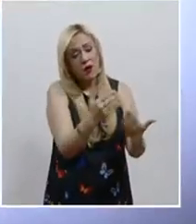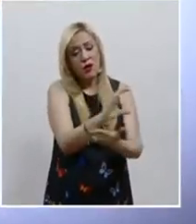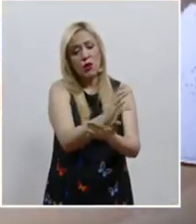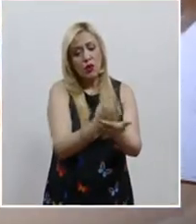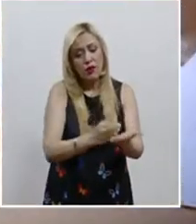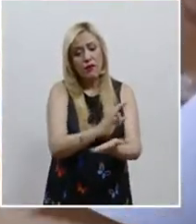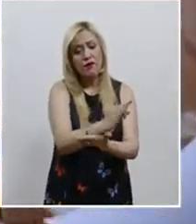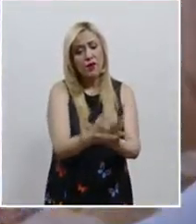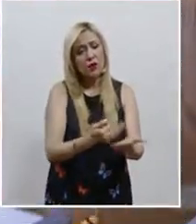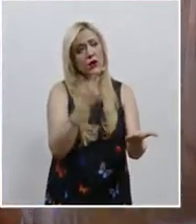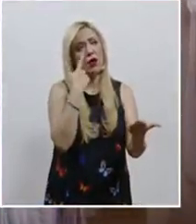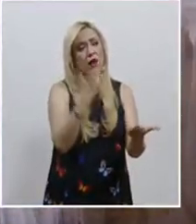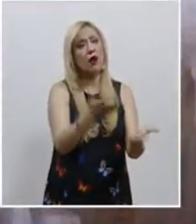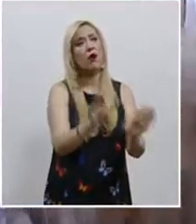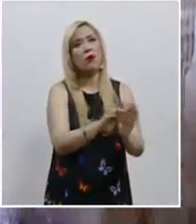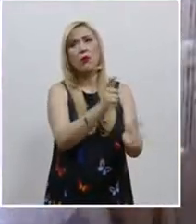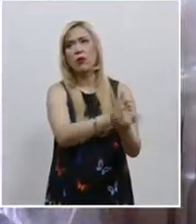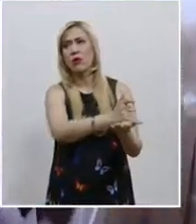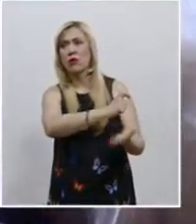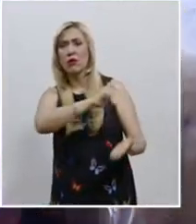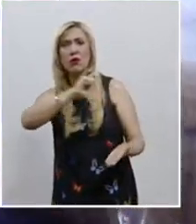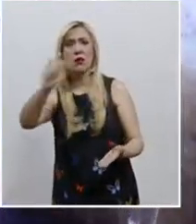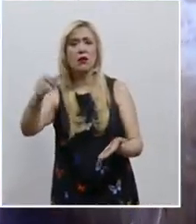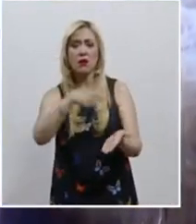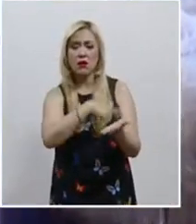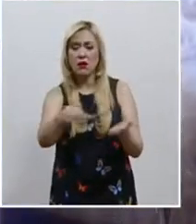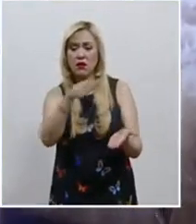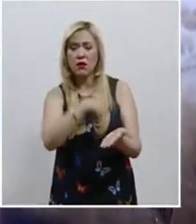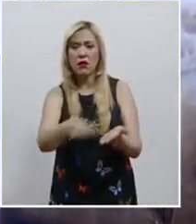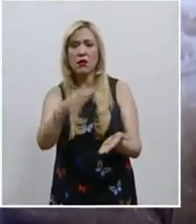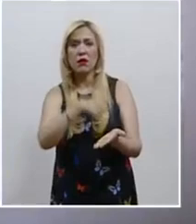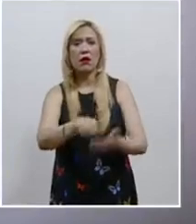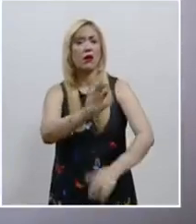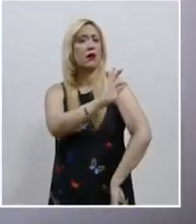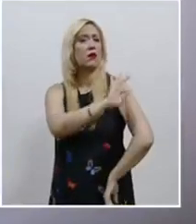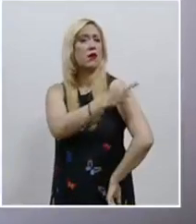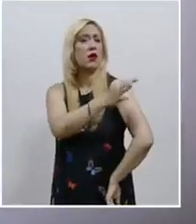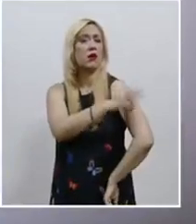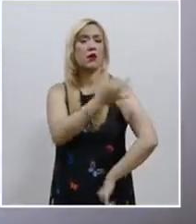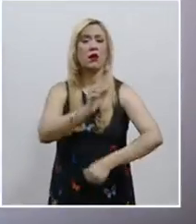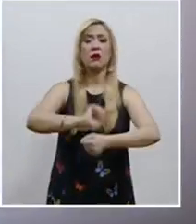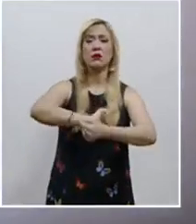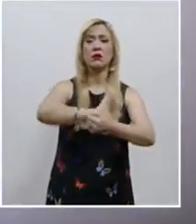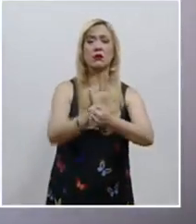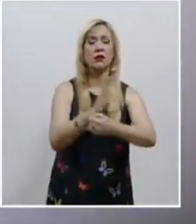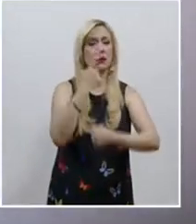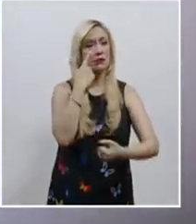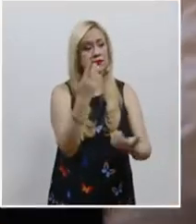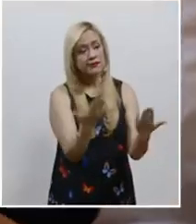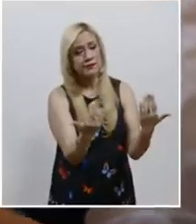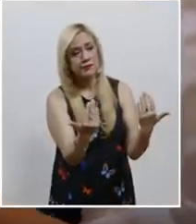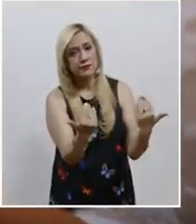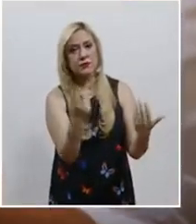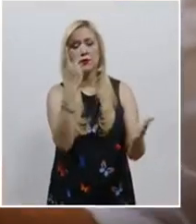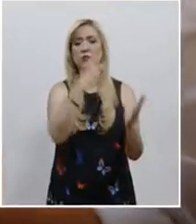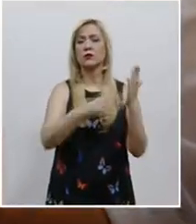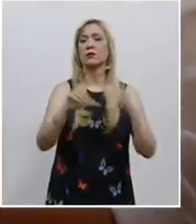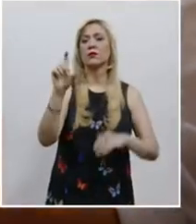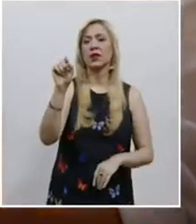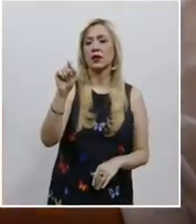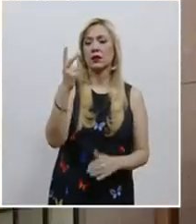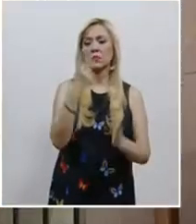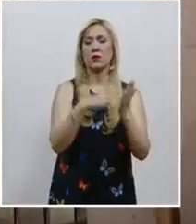que acrediten el pago con recursos públicos y negociaciones para la obtención de vacunas contra la COVID-19 en 2020